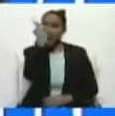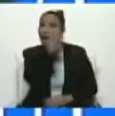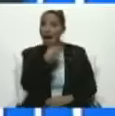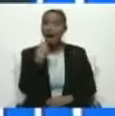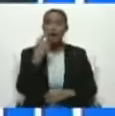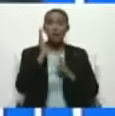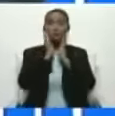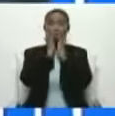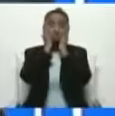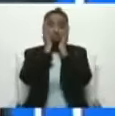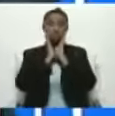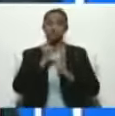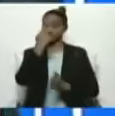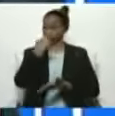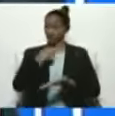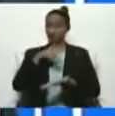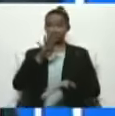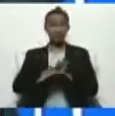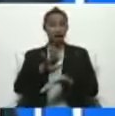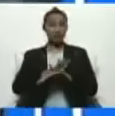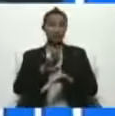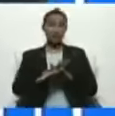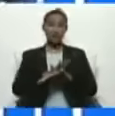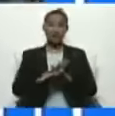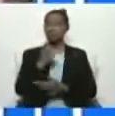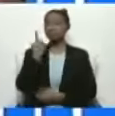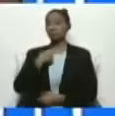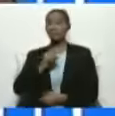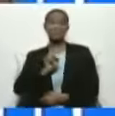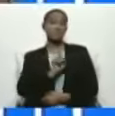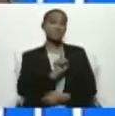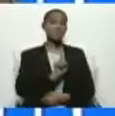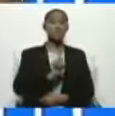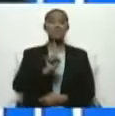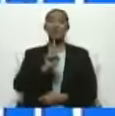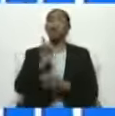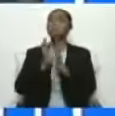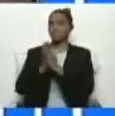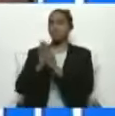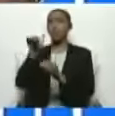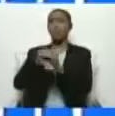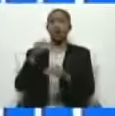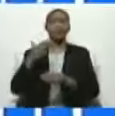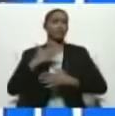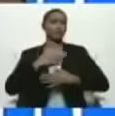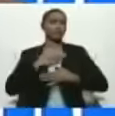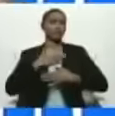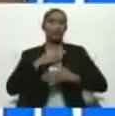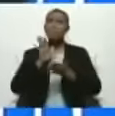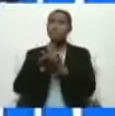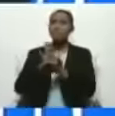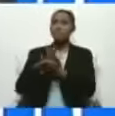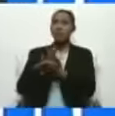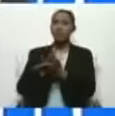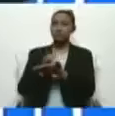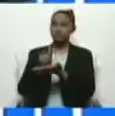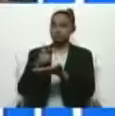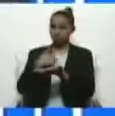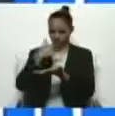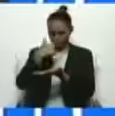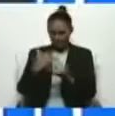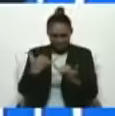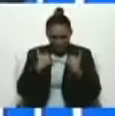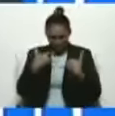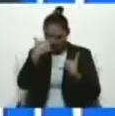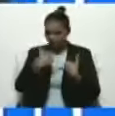y salen a pedir el voto. A la gente que golpearon, a la gente que le quitaron las medicinas, que le quitaron los alimentos, que le quitaron